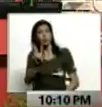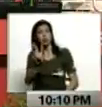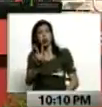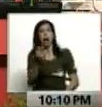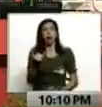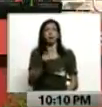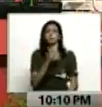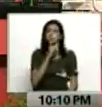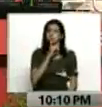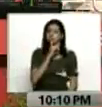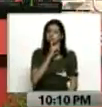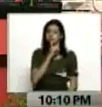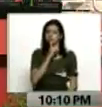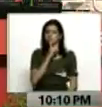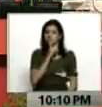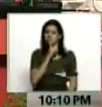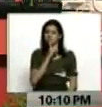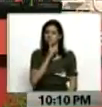cosas que